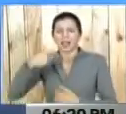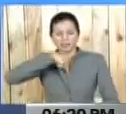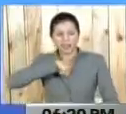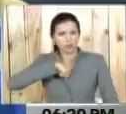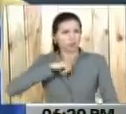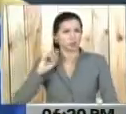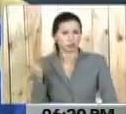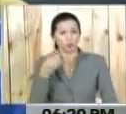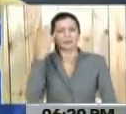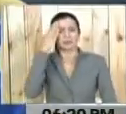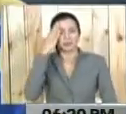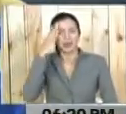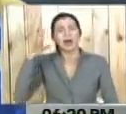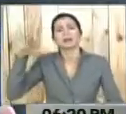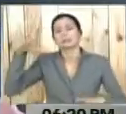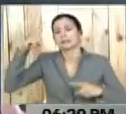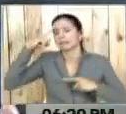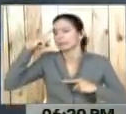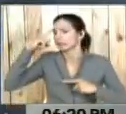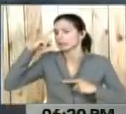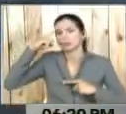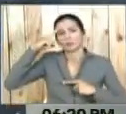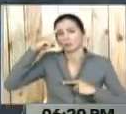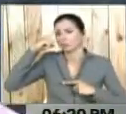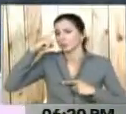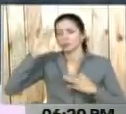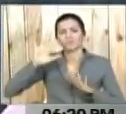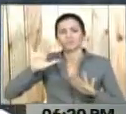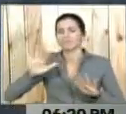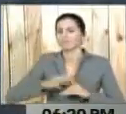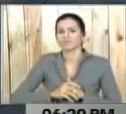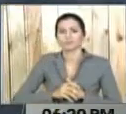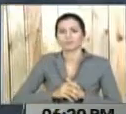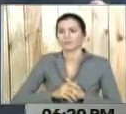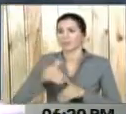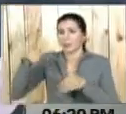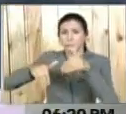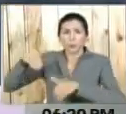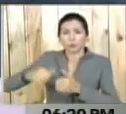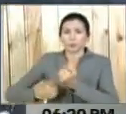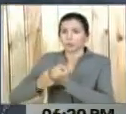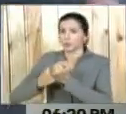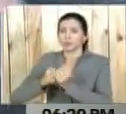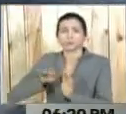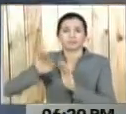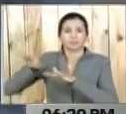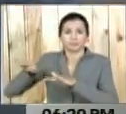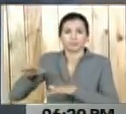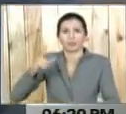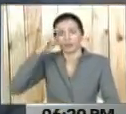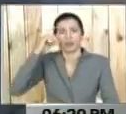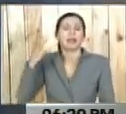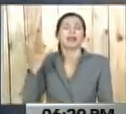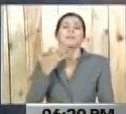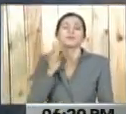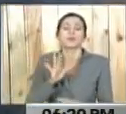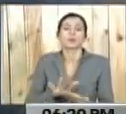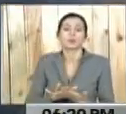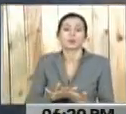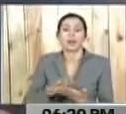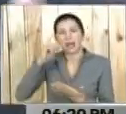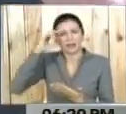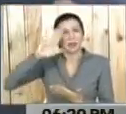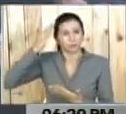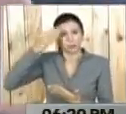están arrepentidos de haber cabalgado sobre el voto y el respaldo que le dieron para, por ejemplo, en este caso de Ramos